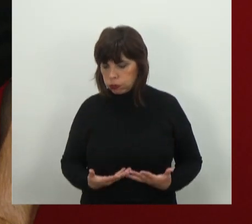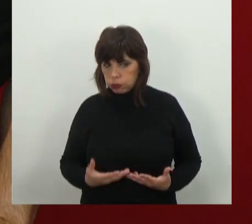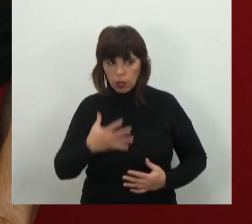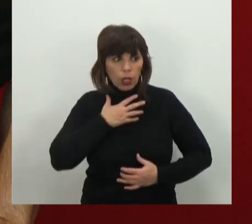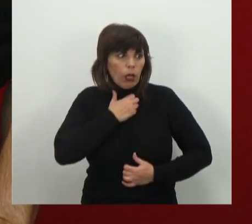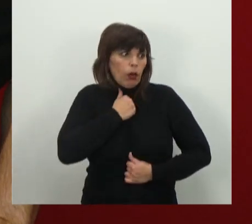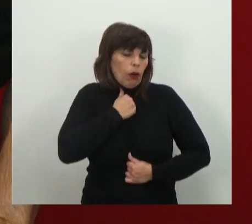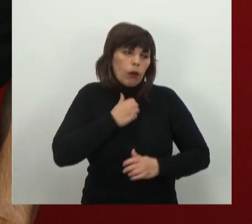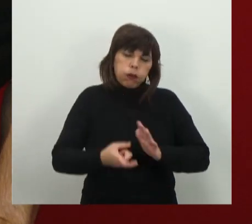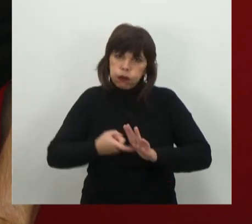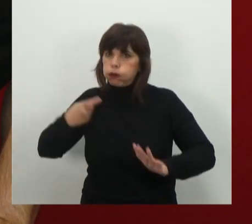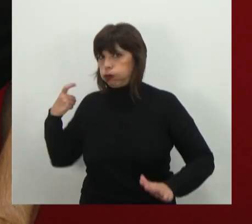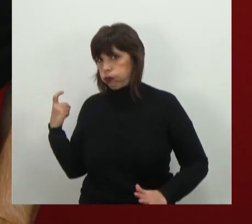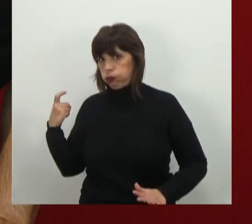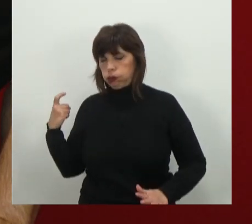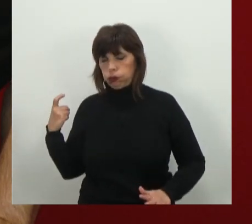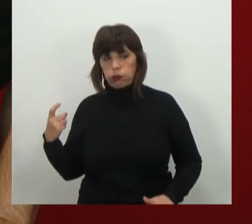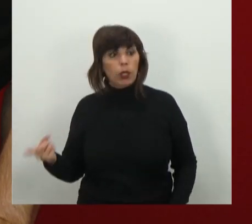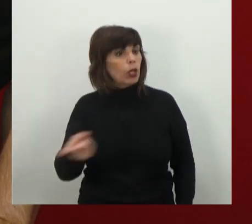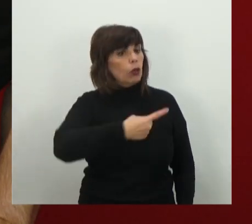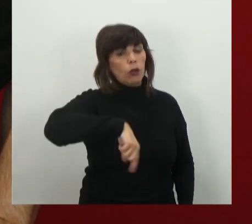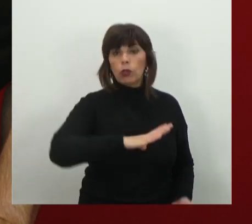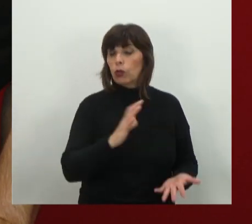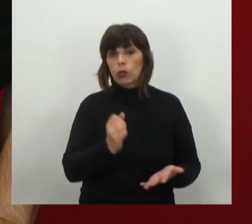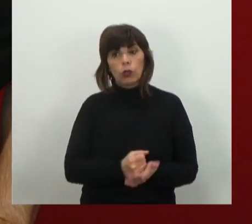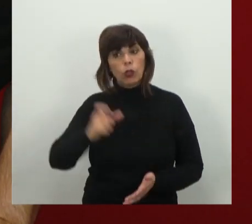Y todos nosotros necesitamos a alguien para hablar.